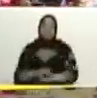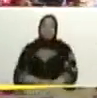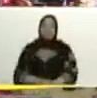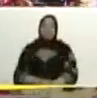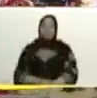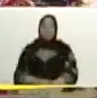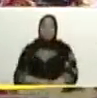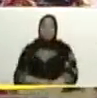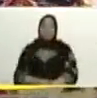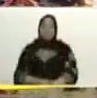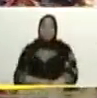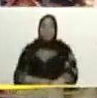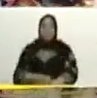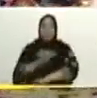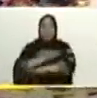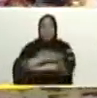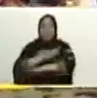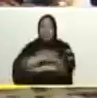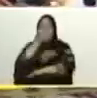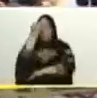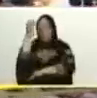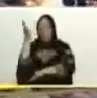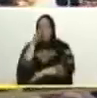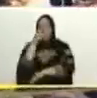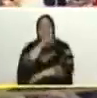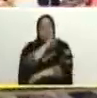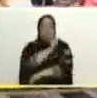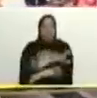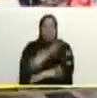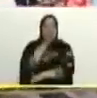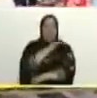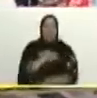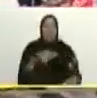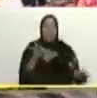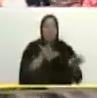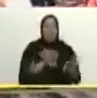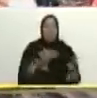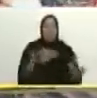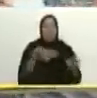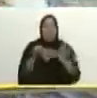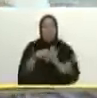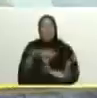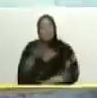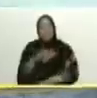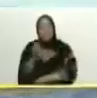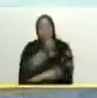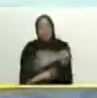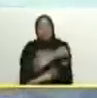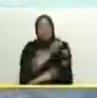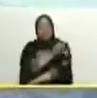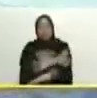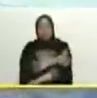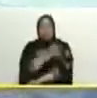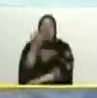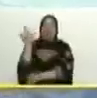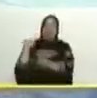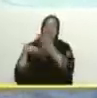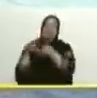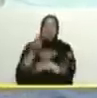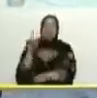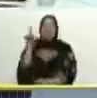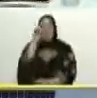¿Están moral en alto o desmoralizados? ¿Dónde están los golpistas de hace 21 años